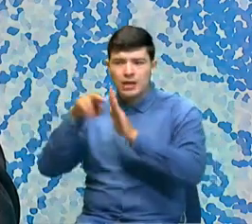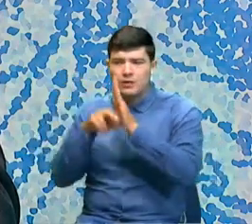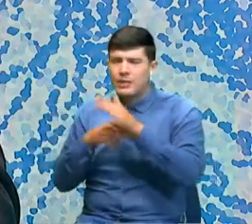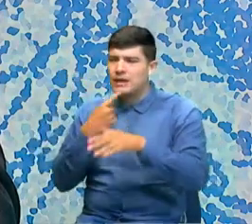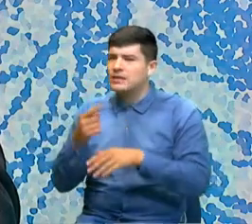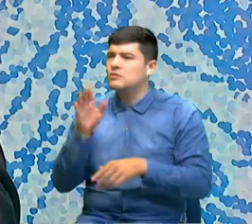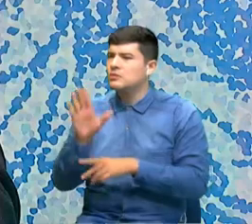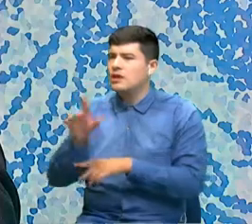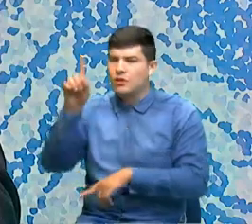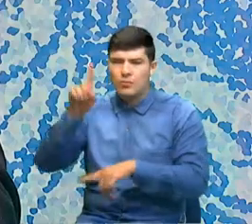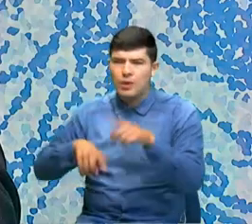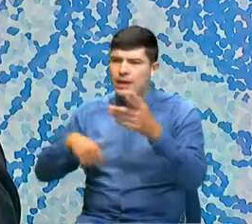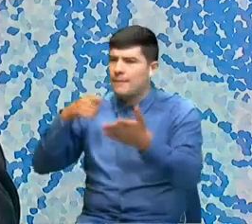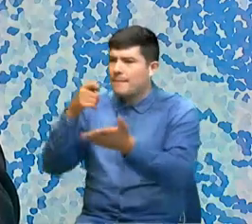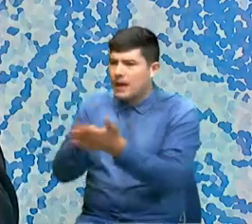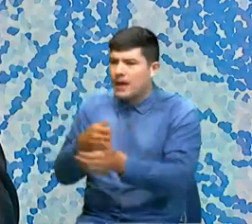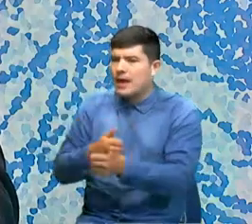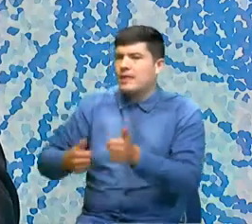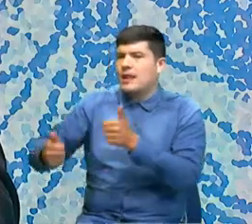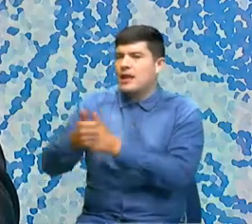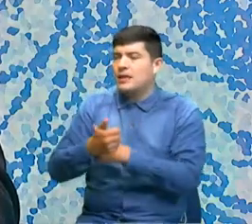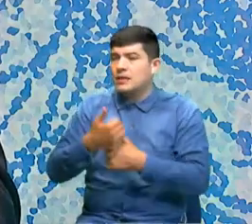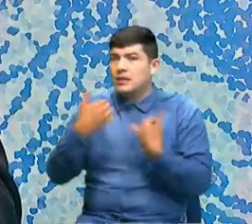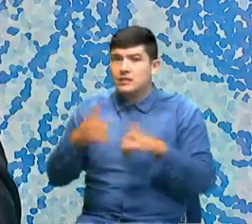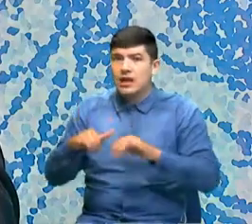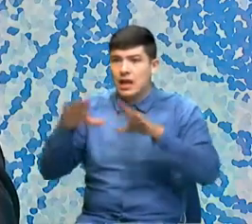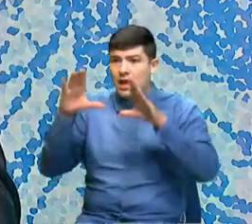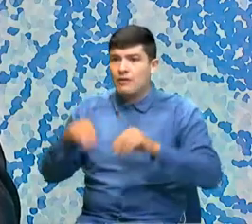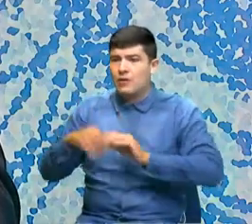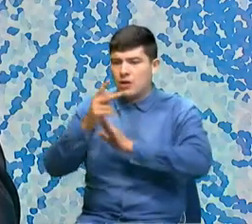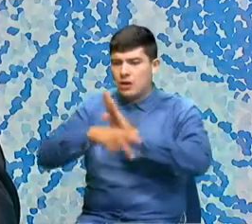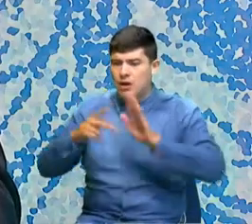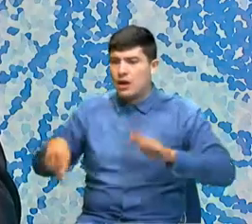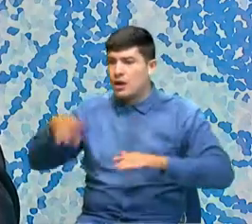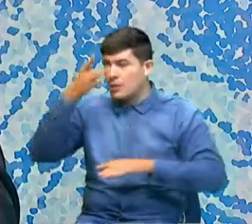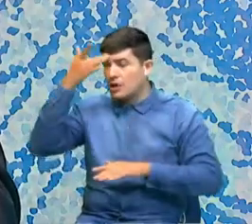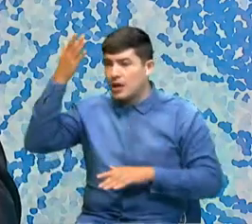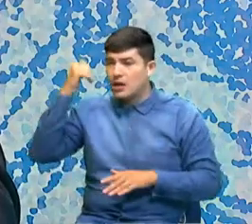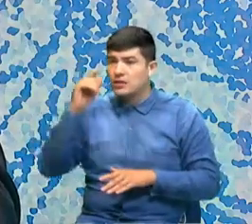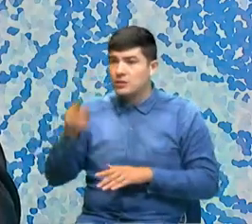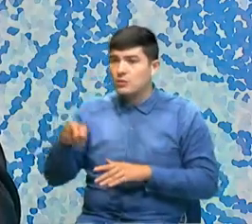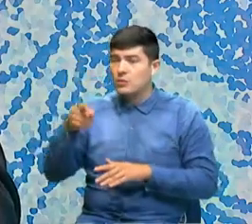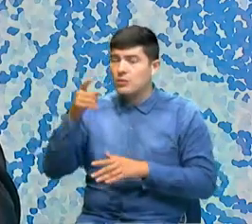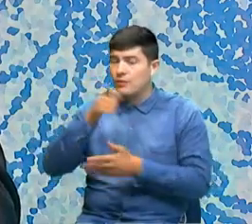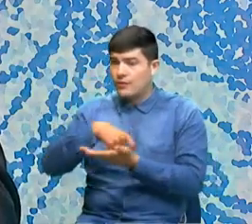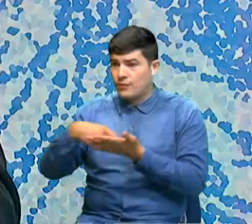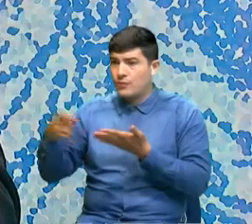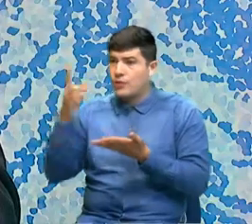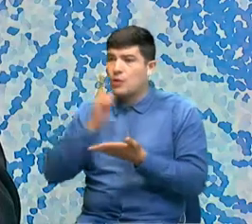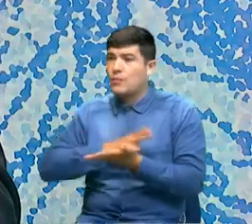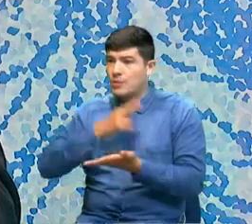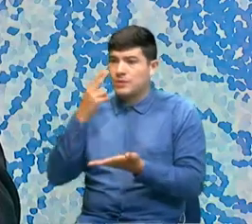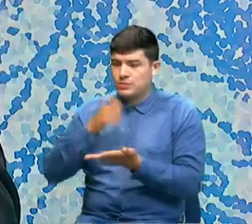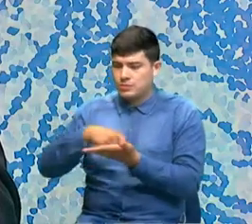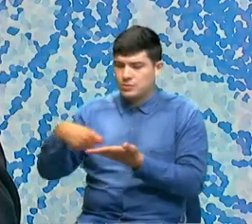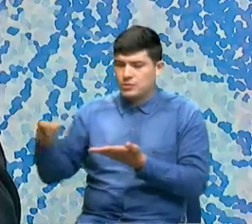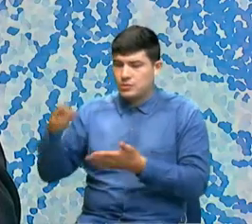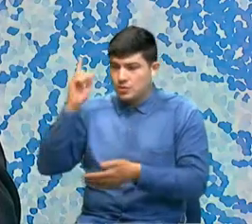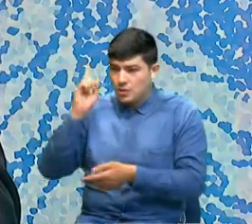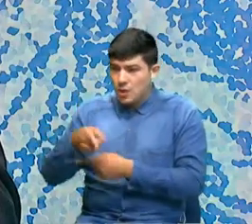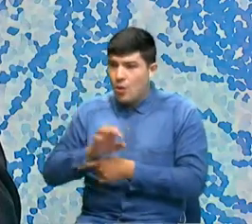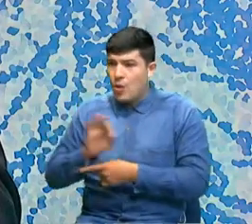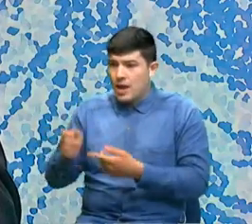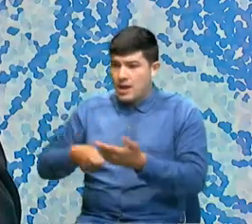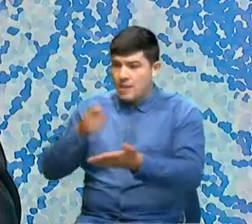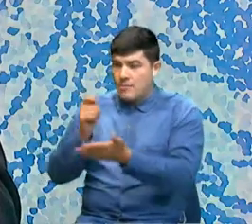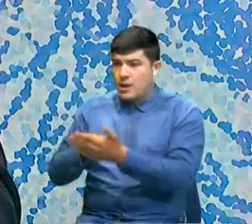podía pagar ni siquiera adelantado. Solo uh-huh. acabó la Corte, porque... usted cuando firmaba el contrato de mandato o el